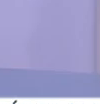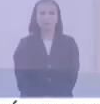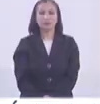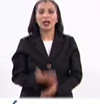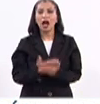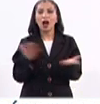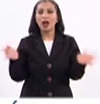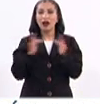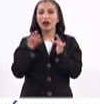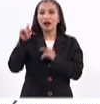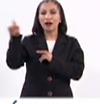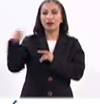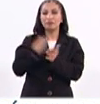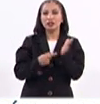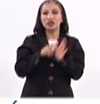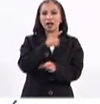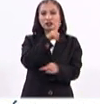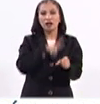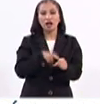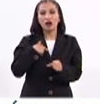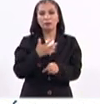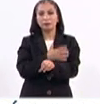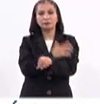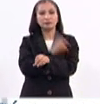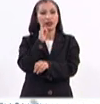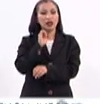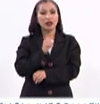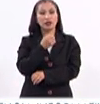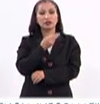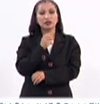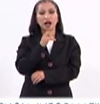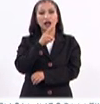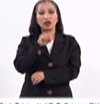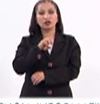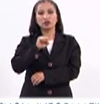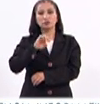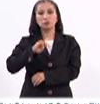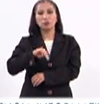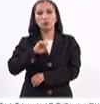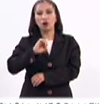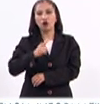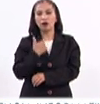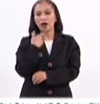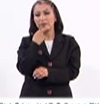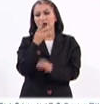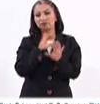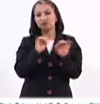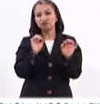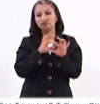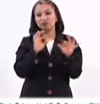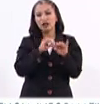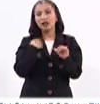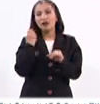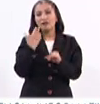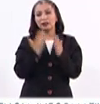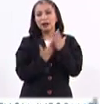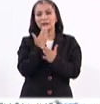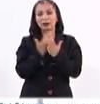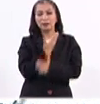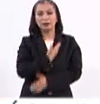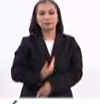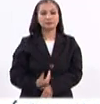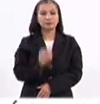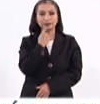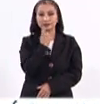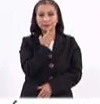Y ahora nos enlazamos hasta Palacio Nacional con nuestra compañera Sharon Smog, quien nos tiene todos los detalles de la conferencia matutina